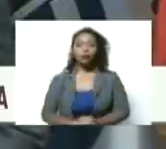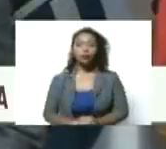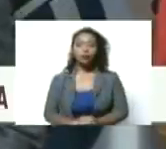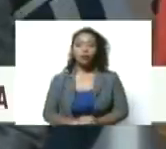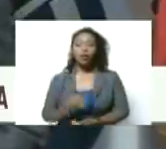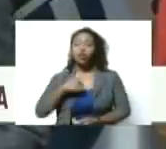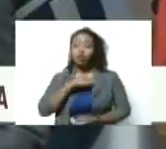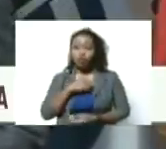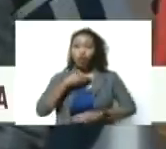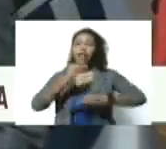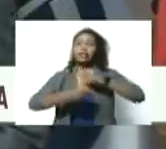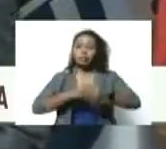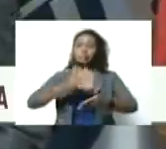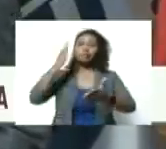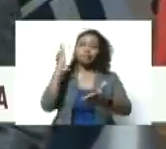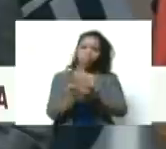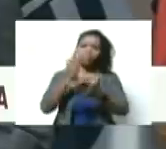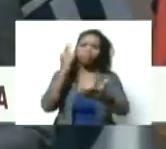hicimos siempre